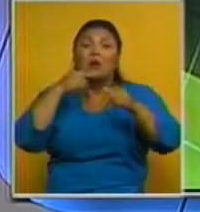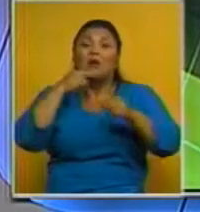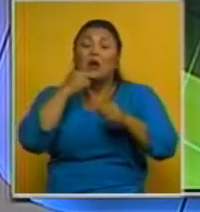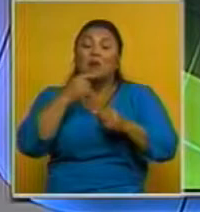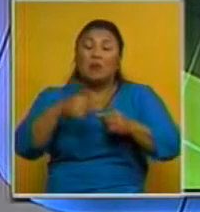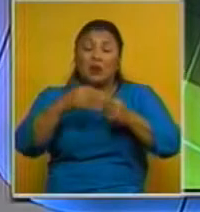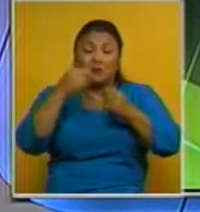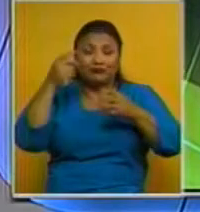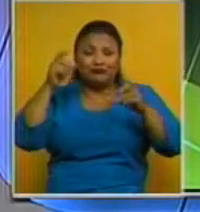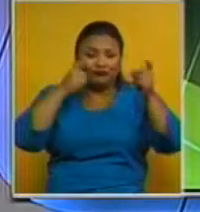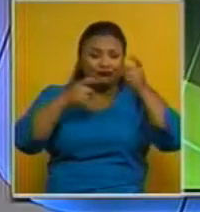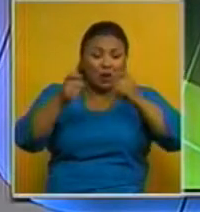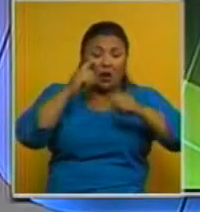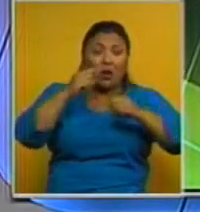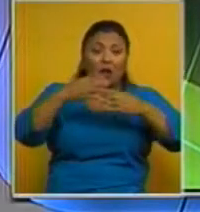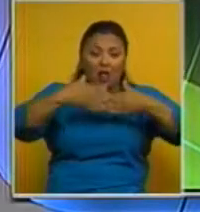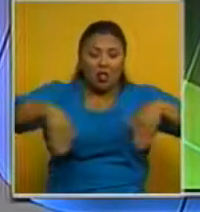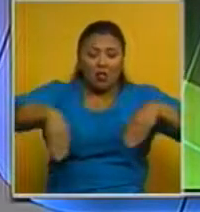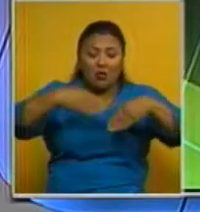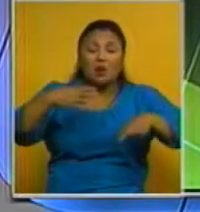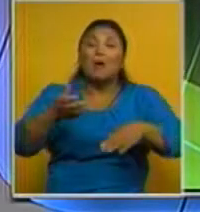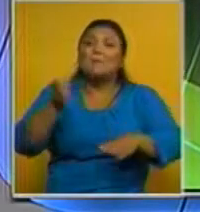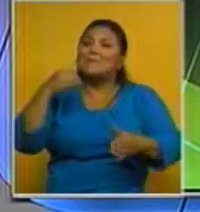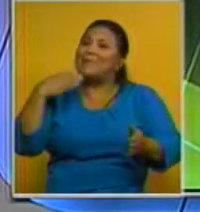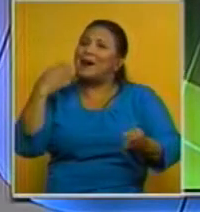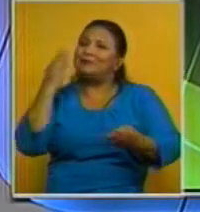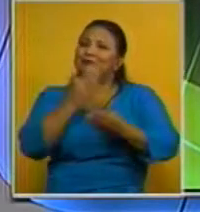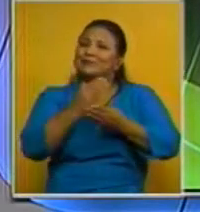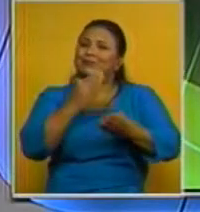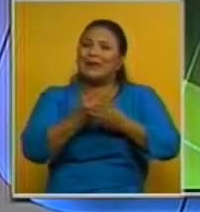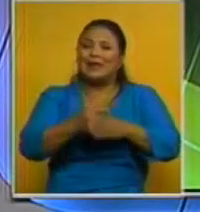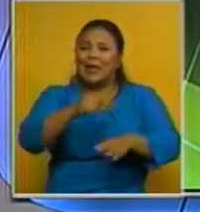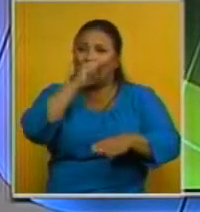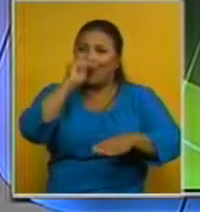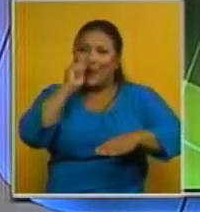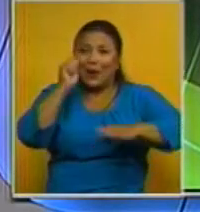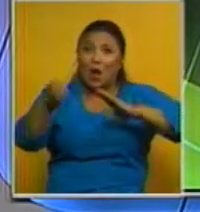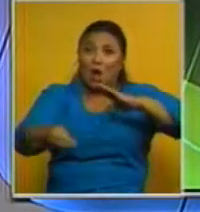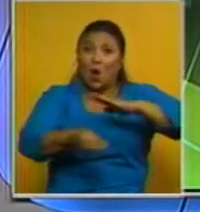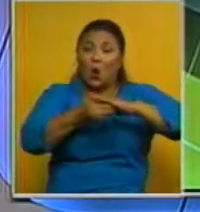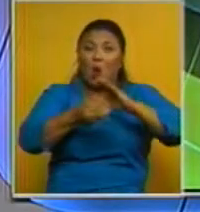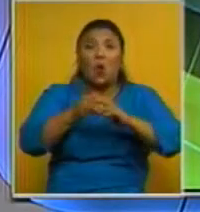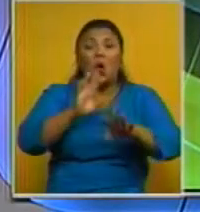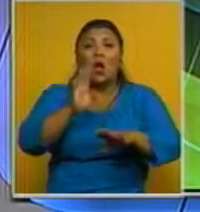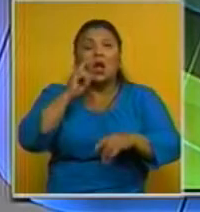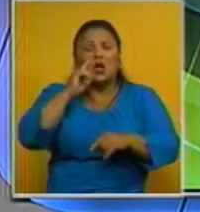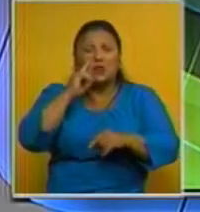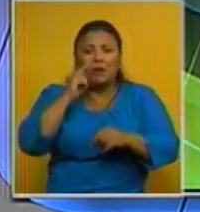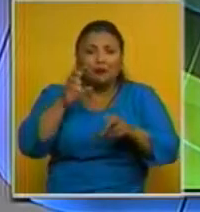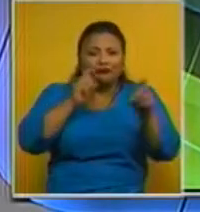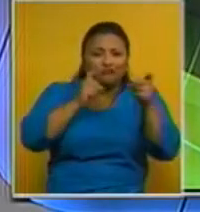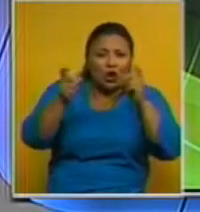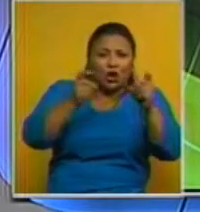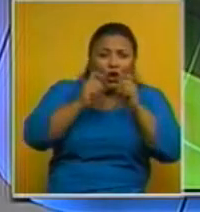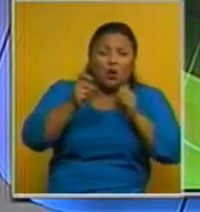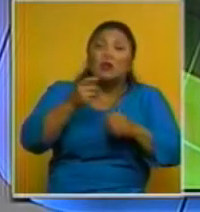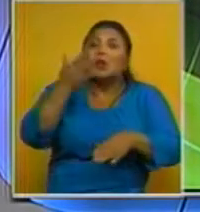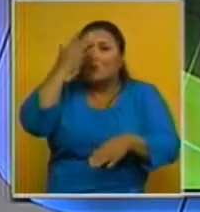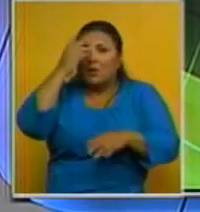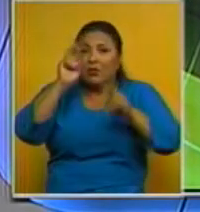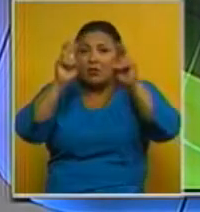fronteriza en Ecuador con el fin de combatir el narcotráfico. Esto como parte del acuerdo suscrito entre ambas naciones en temas de